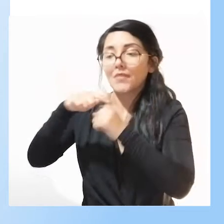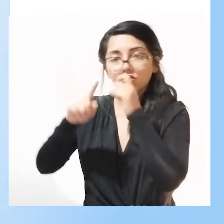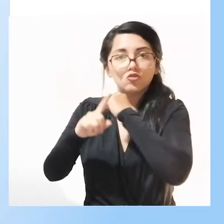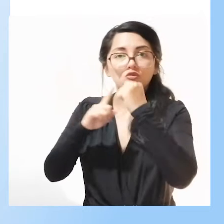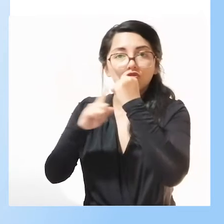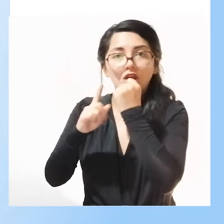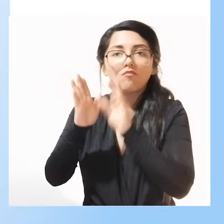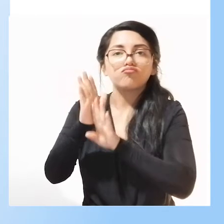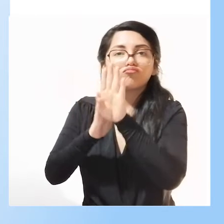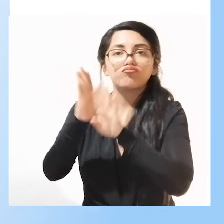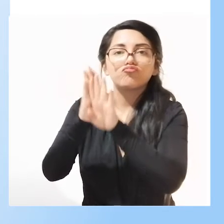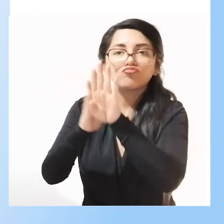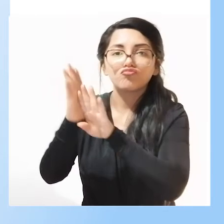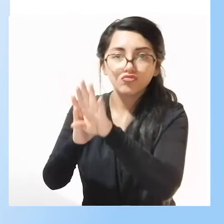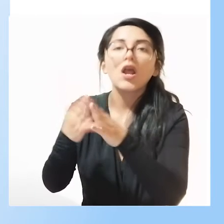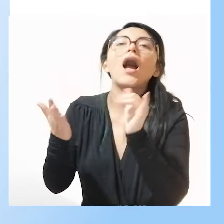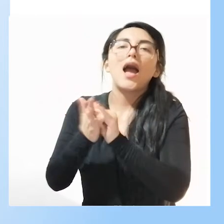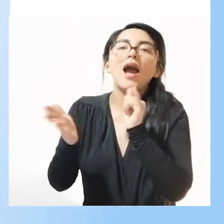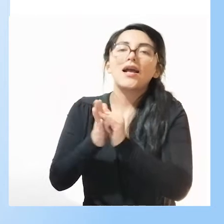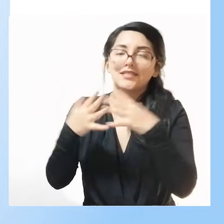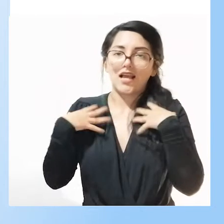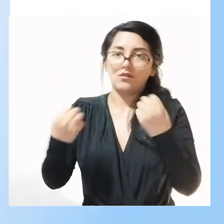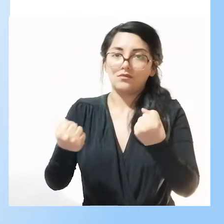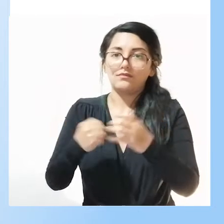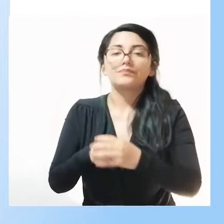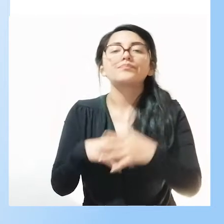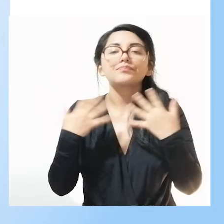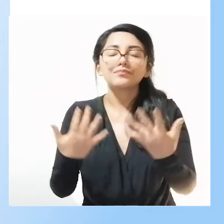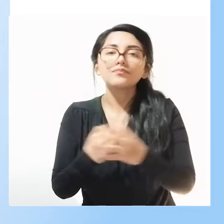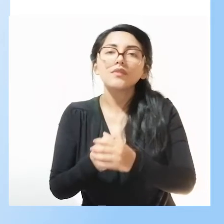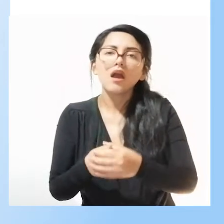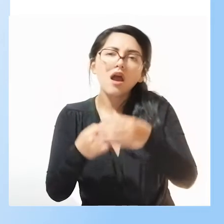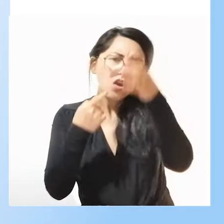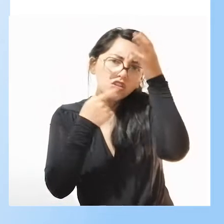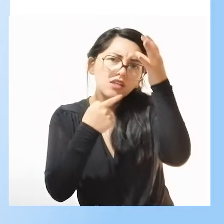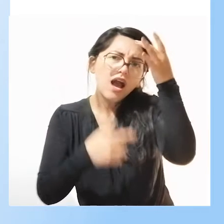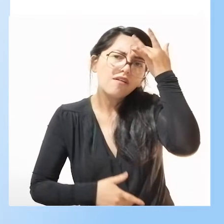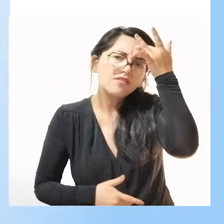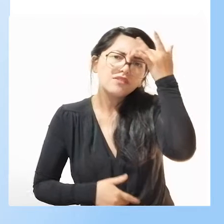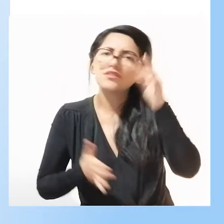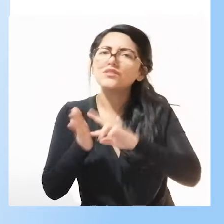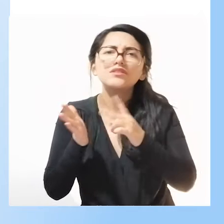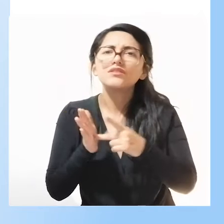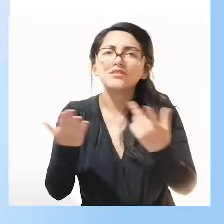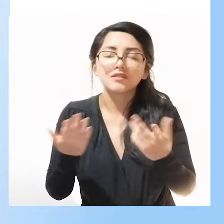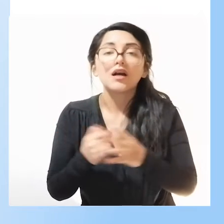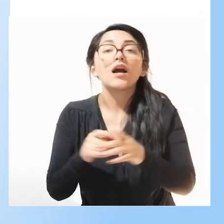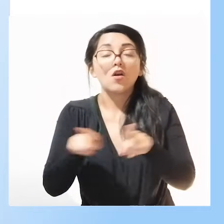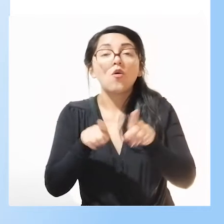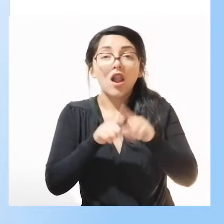y social. En cuanto al concepto de enfermedad, es interesante destacar la perspectiva también antropológica